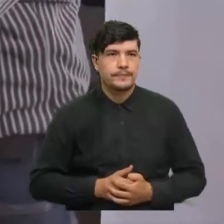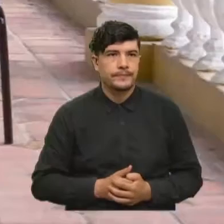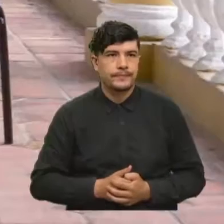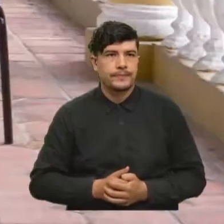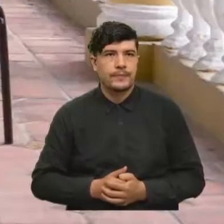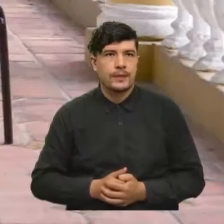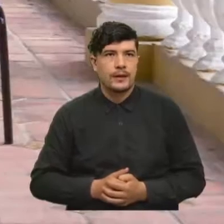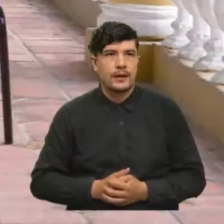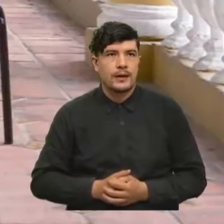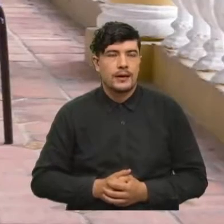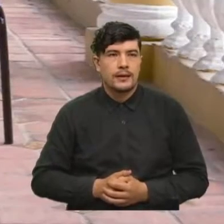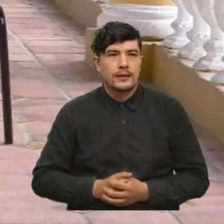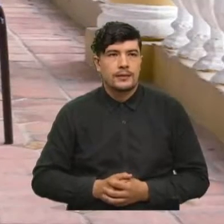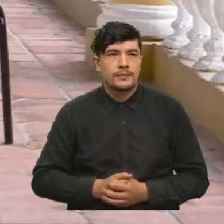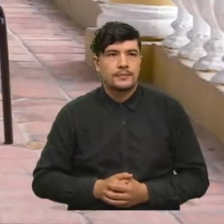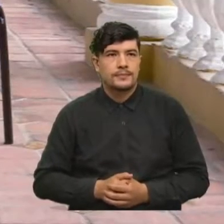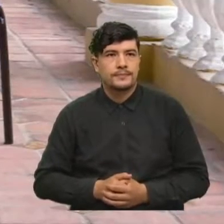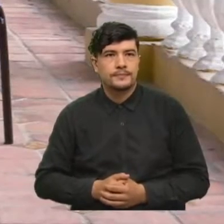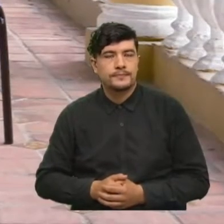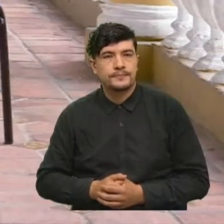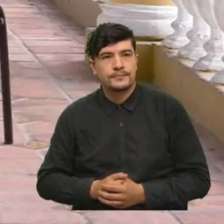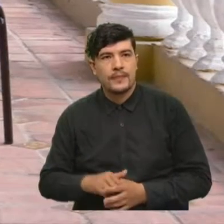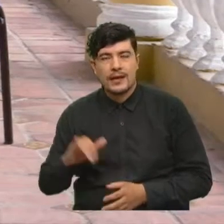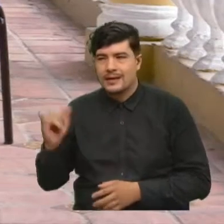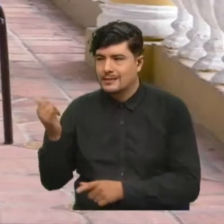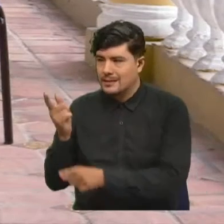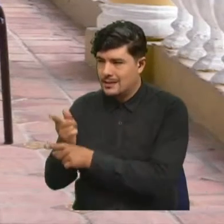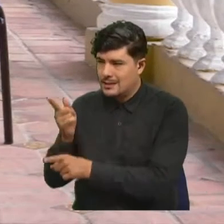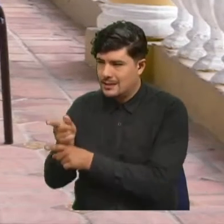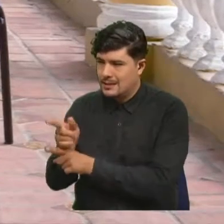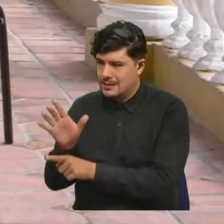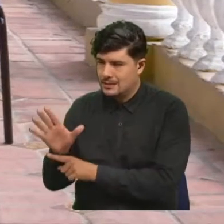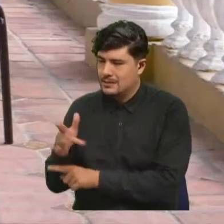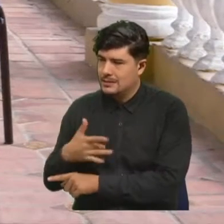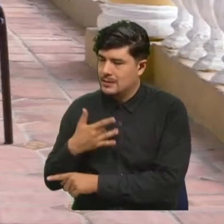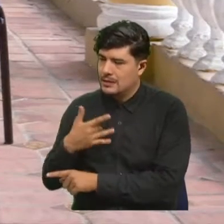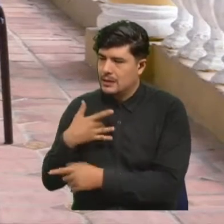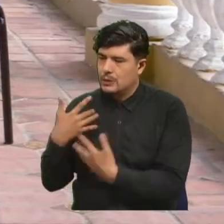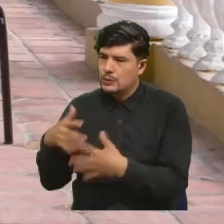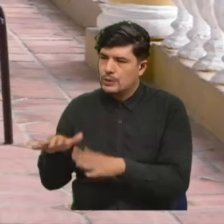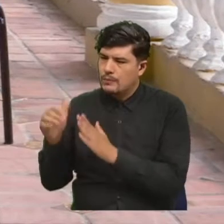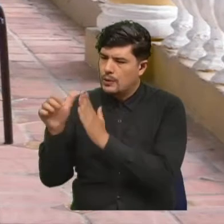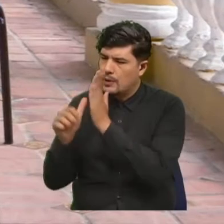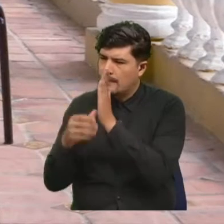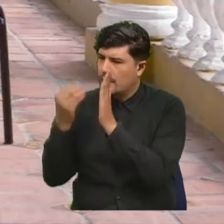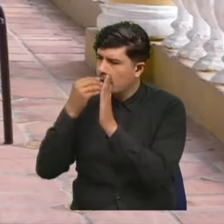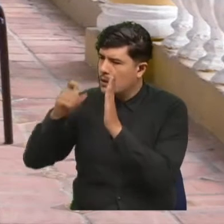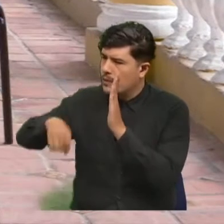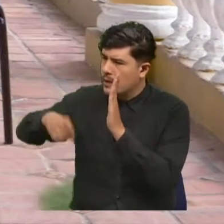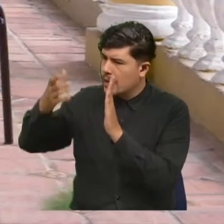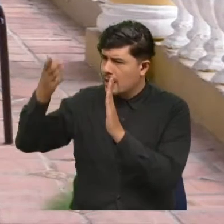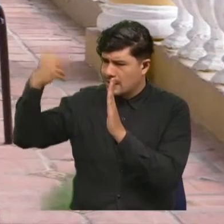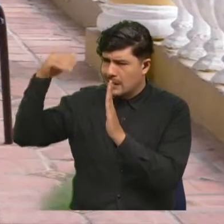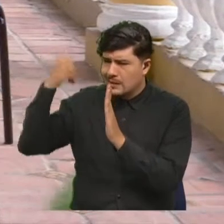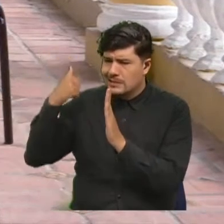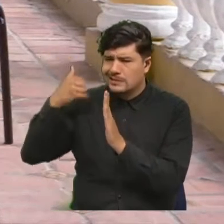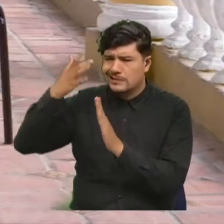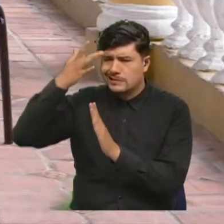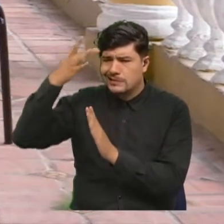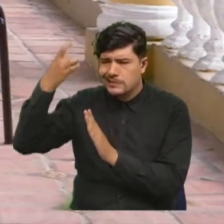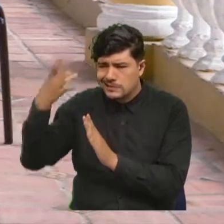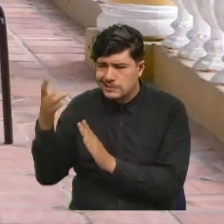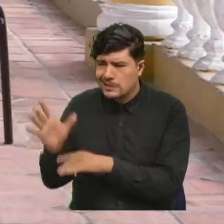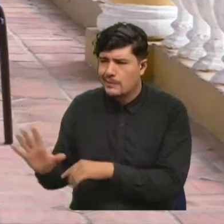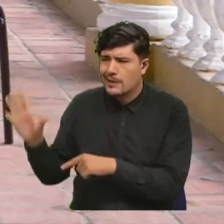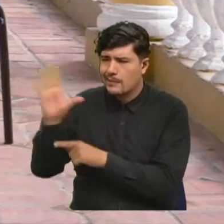gobernador a ver como recuperado como esa esa seguridad esa confianza en un programa que en otro ahora fue dolor de cabeza para el